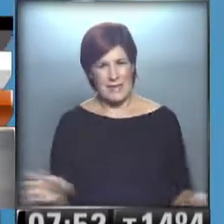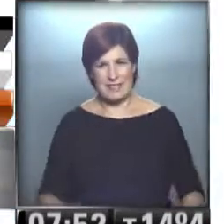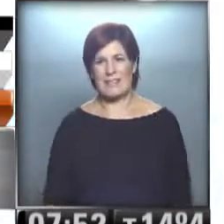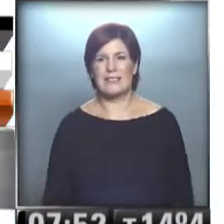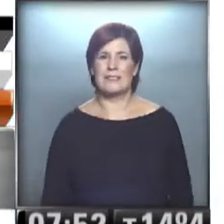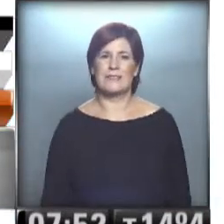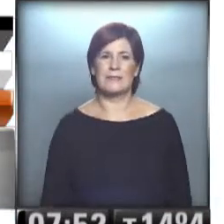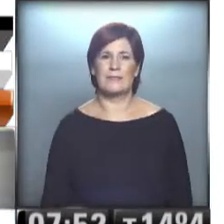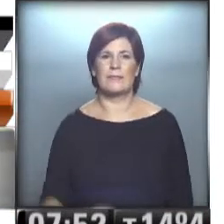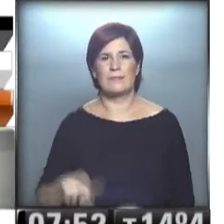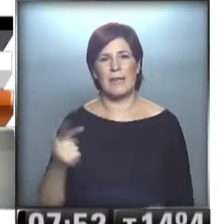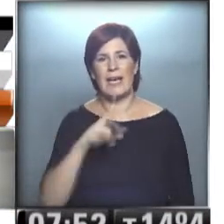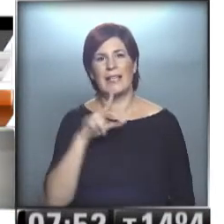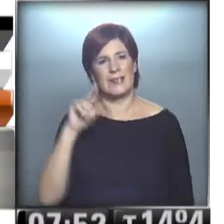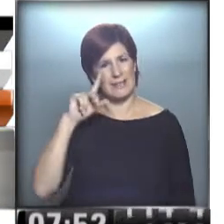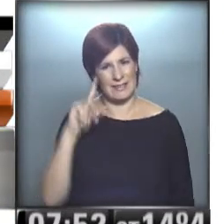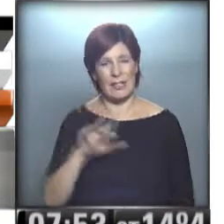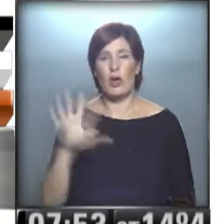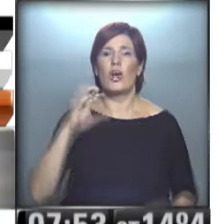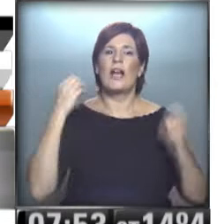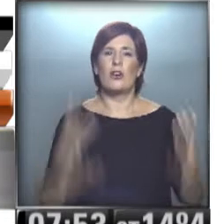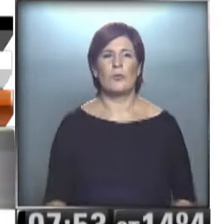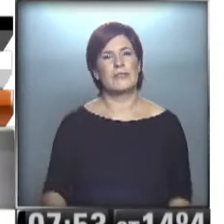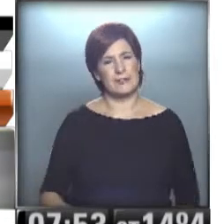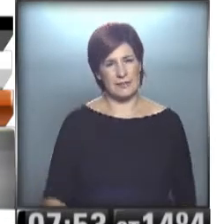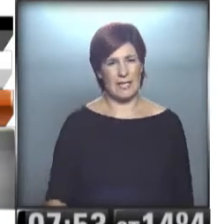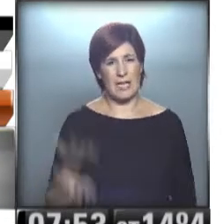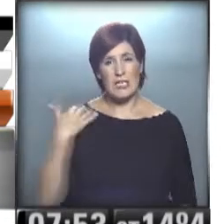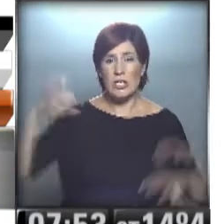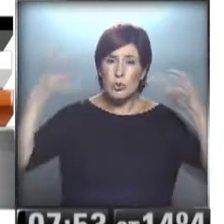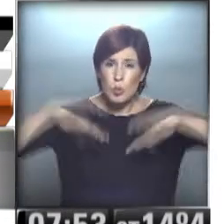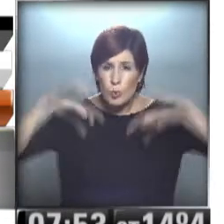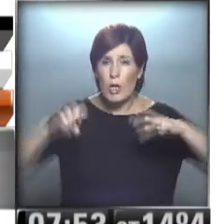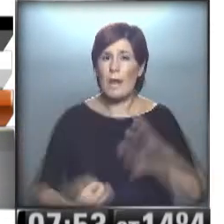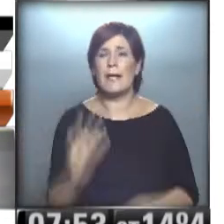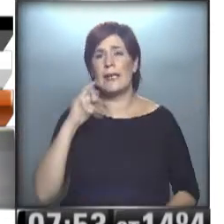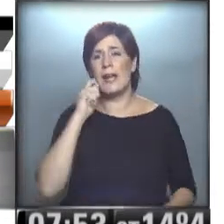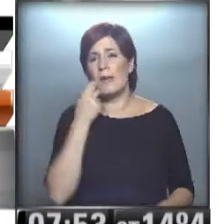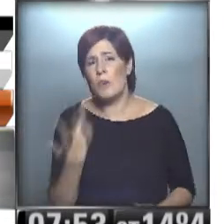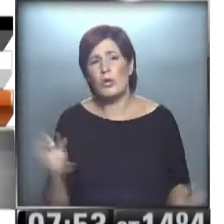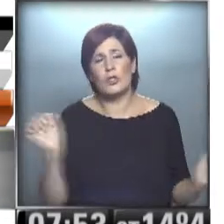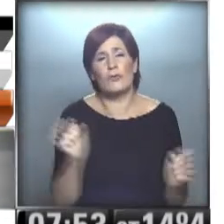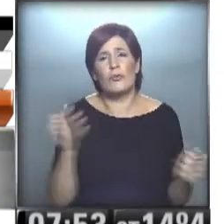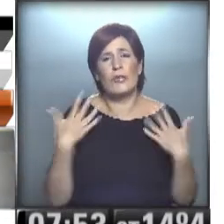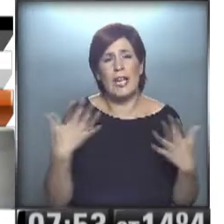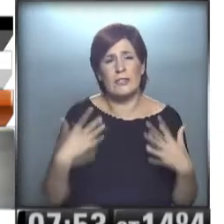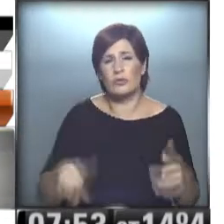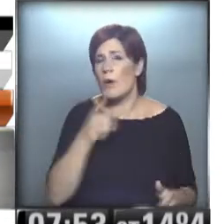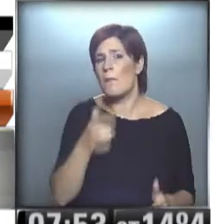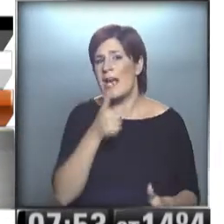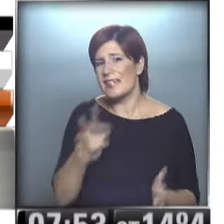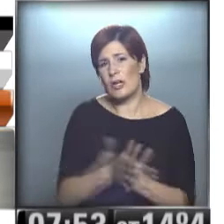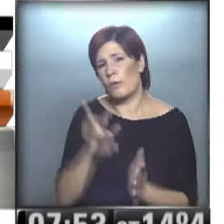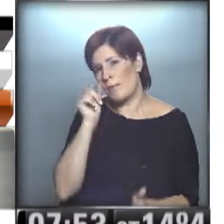ella. Patri García, hola, buen día. Después de un día lluvioso, un amanecer hermoso y fresco tomando mates con papá. Saludos para todos. Somos de Coronel